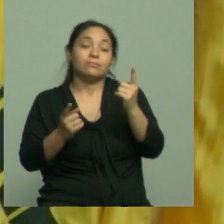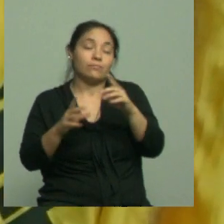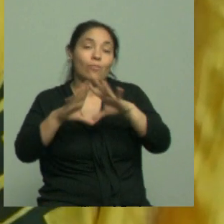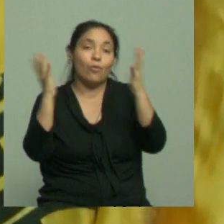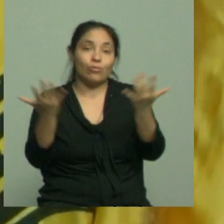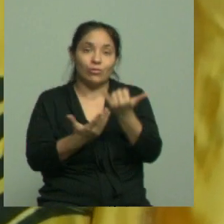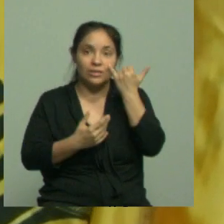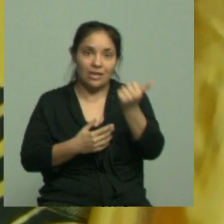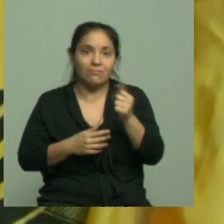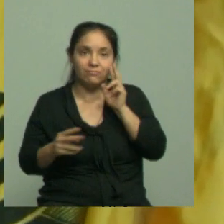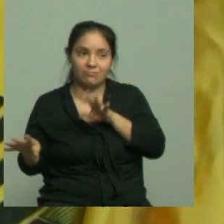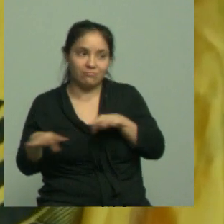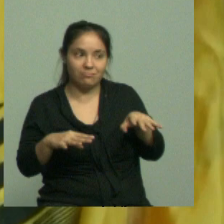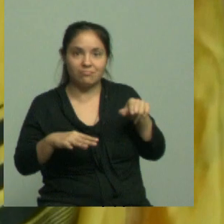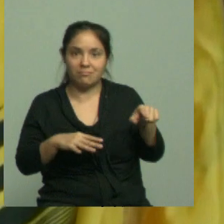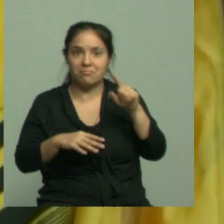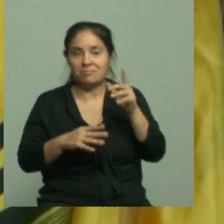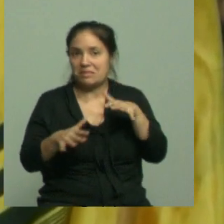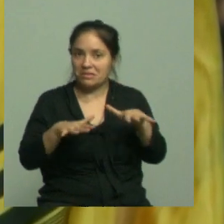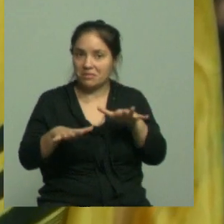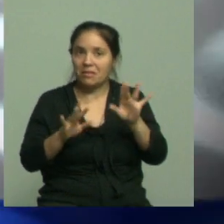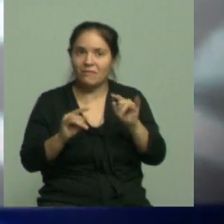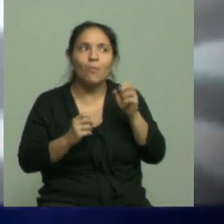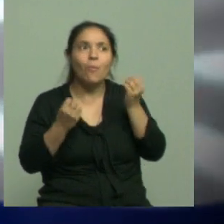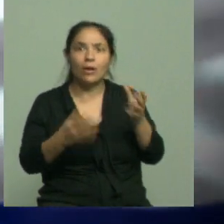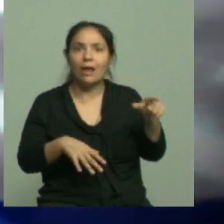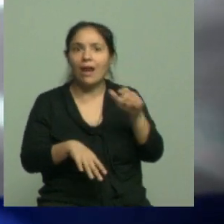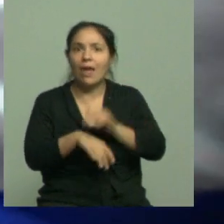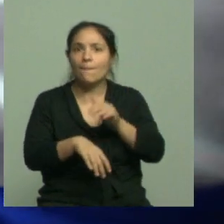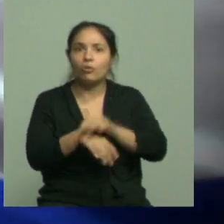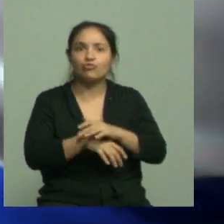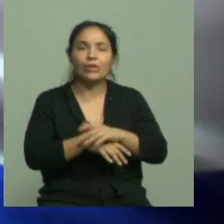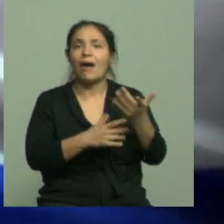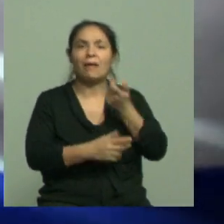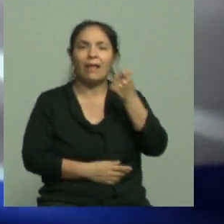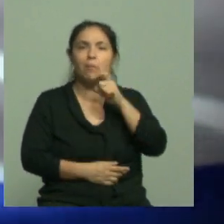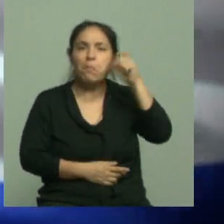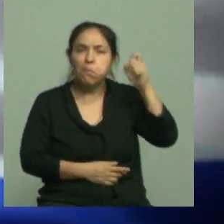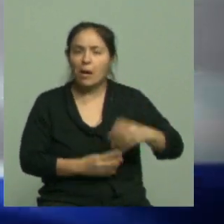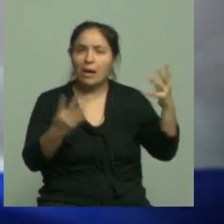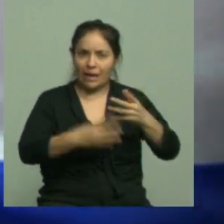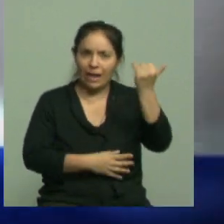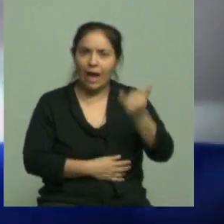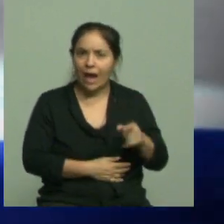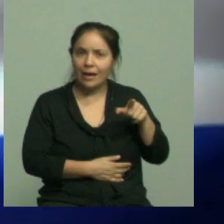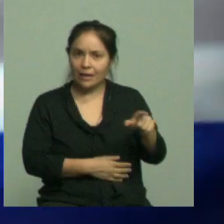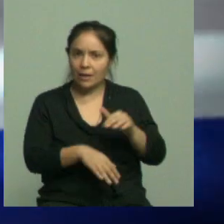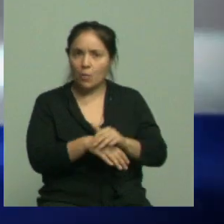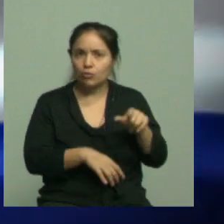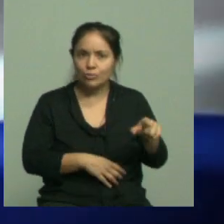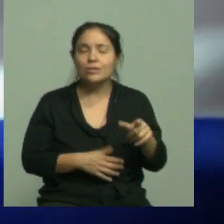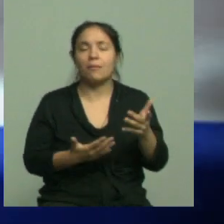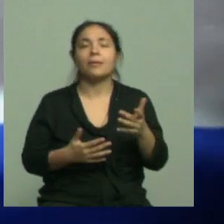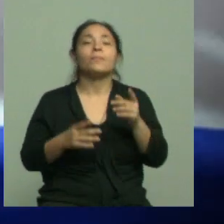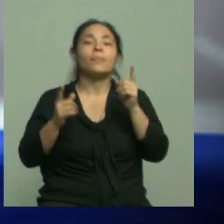estos pedidos en los cuales se los acusa de crímenes de guerra, por lo cual se termina identificando una situación, digamos, o una